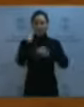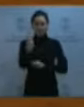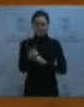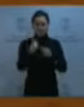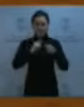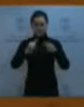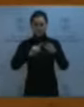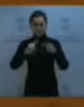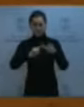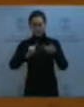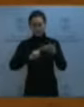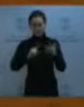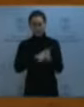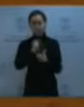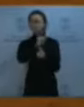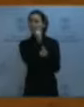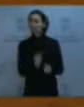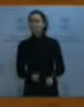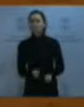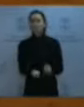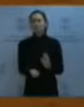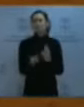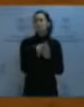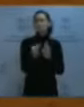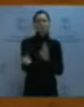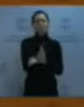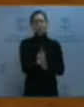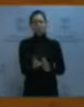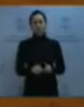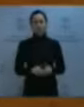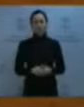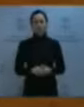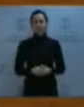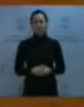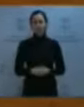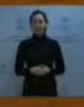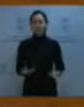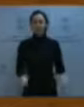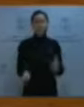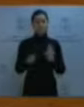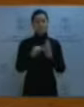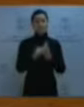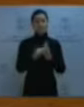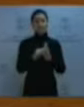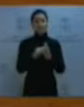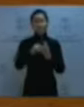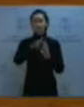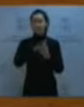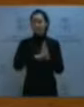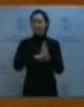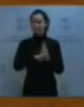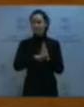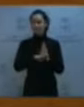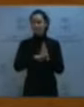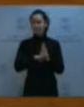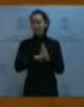siguientes y que este presupuesto no incorpora. No incorpora ninguna medida estructural de